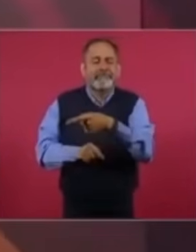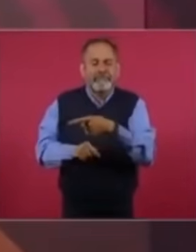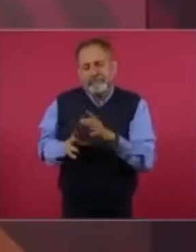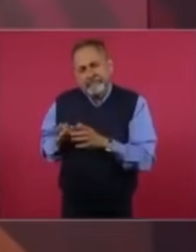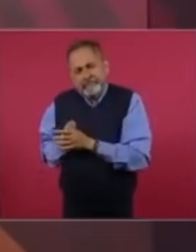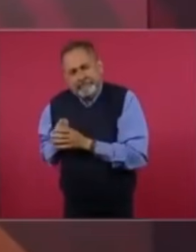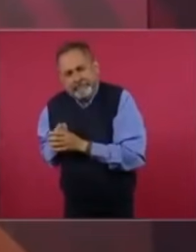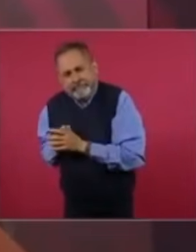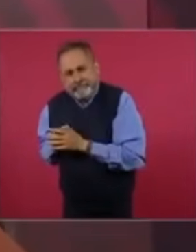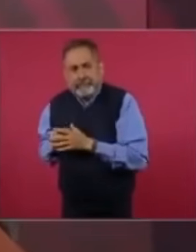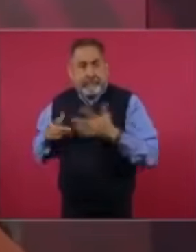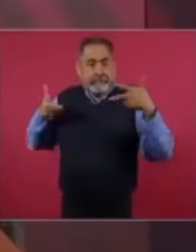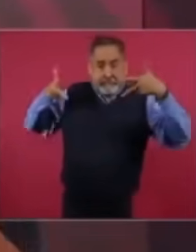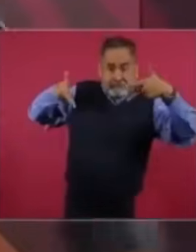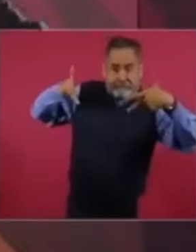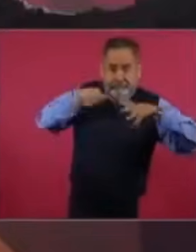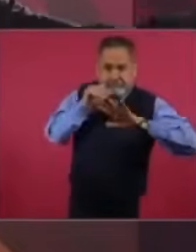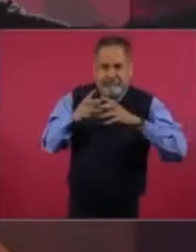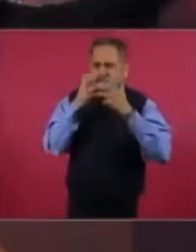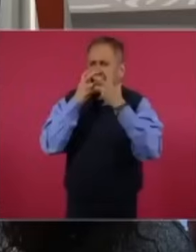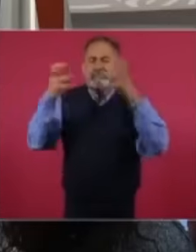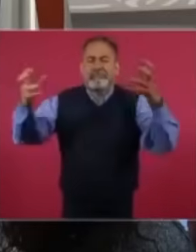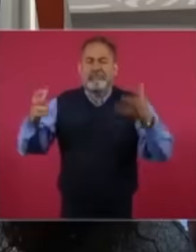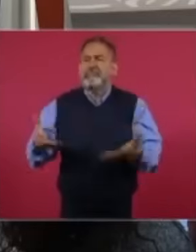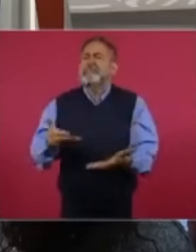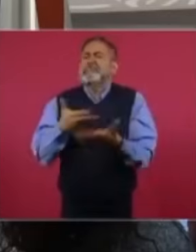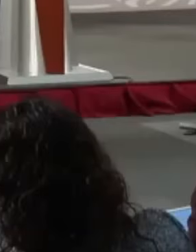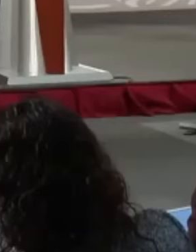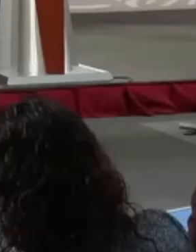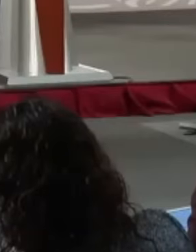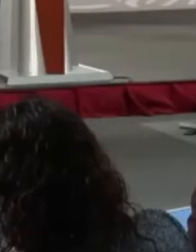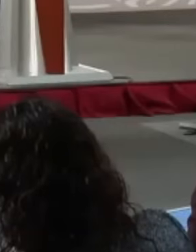privado, grita: ahora sí